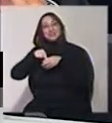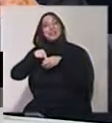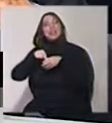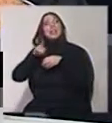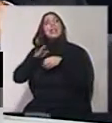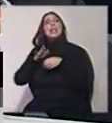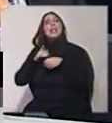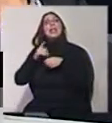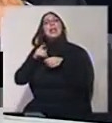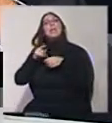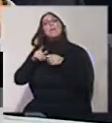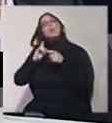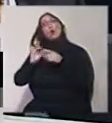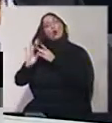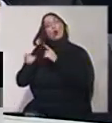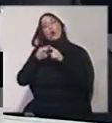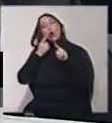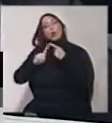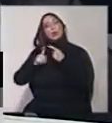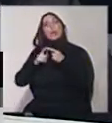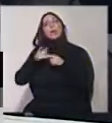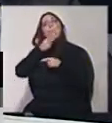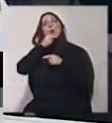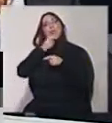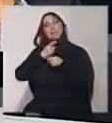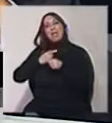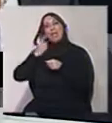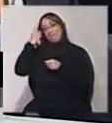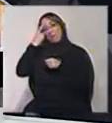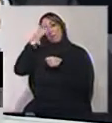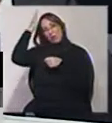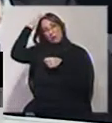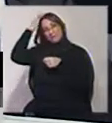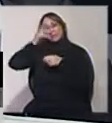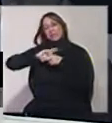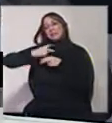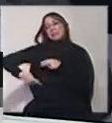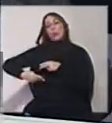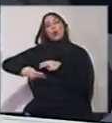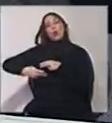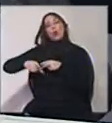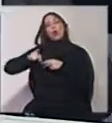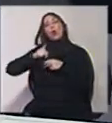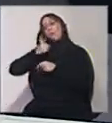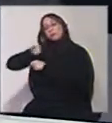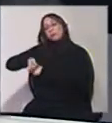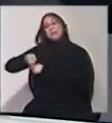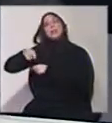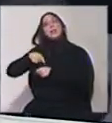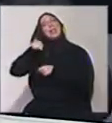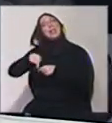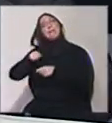bajo el mando o coordinando, pero seguramente tras la gestión de la policía en el combate al delito, en una función de